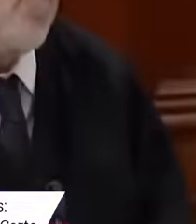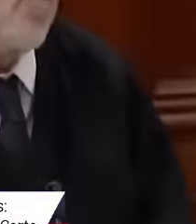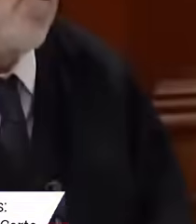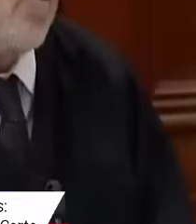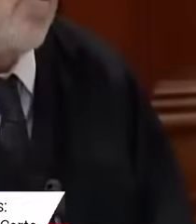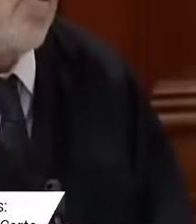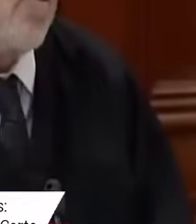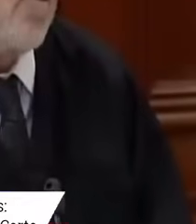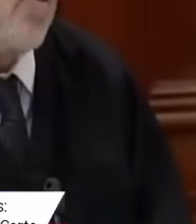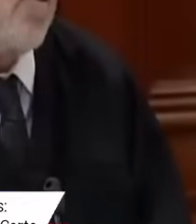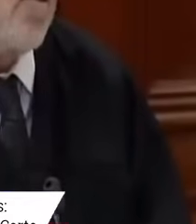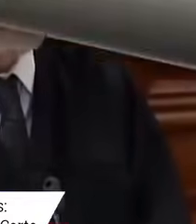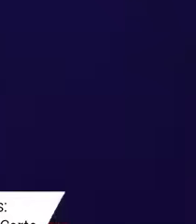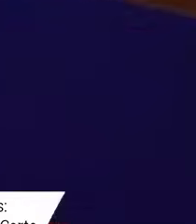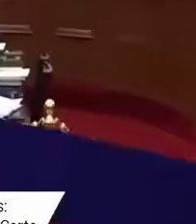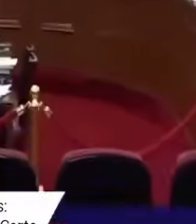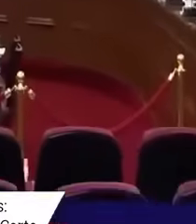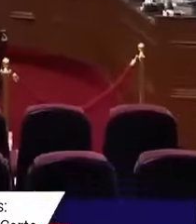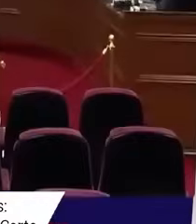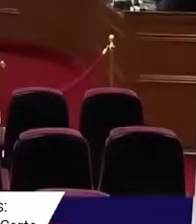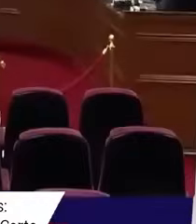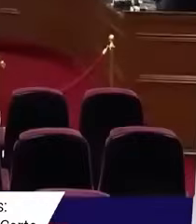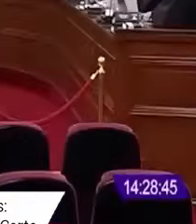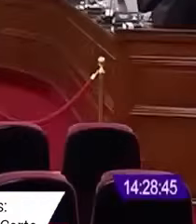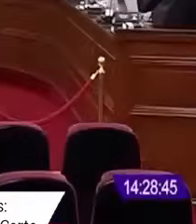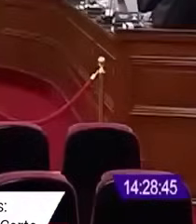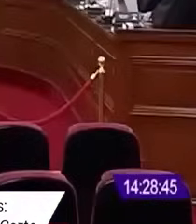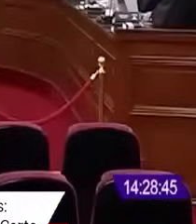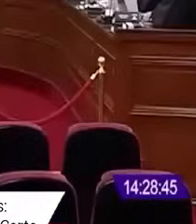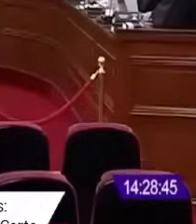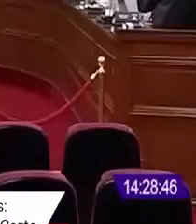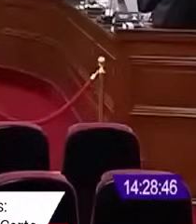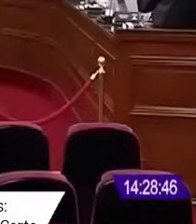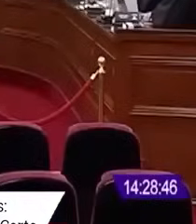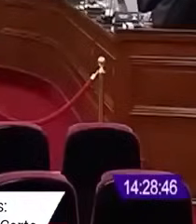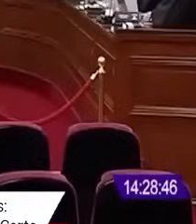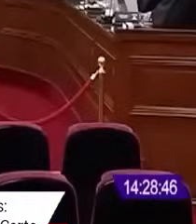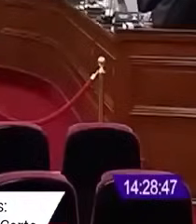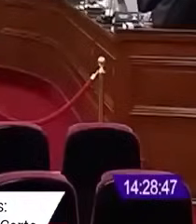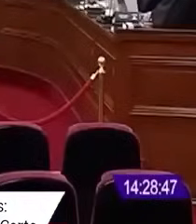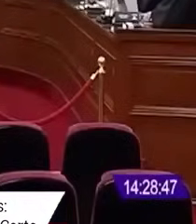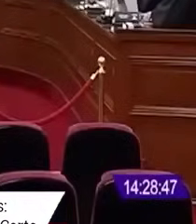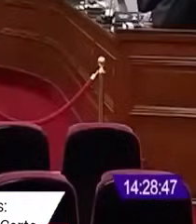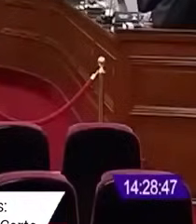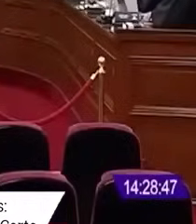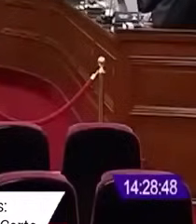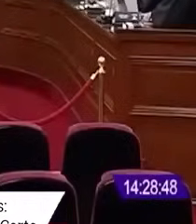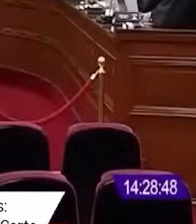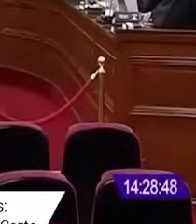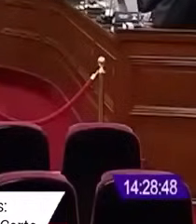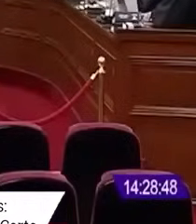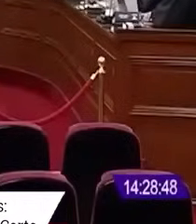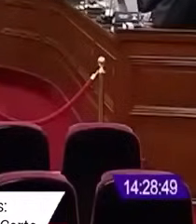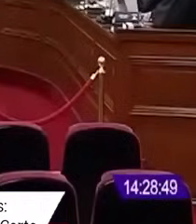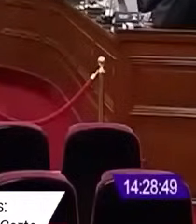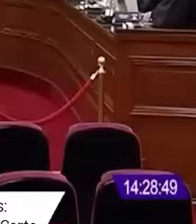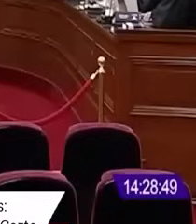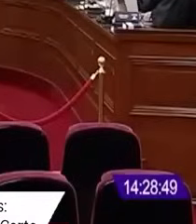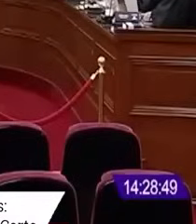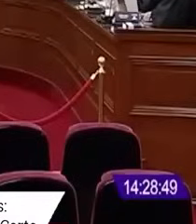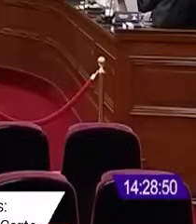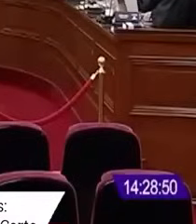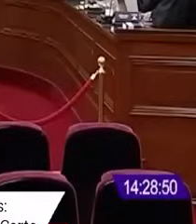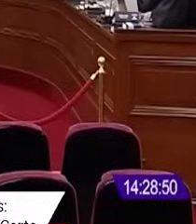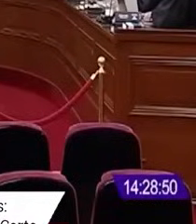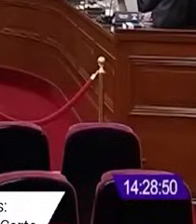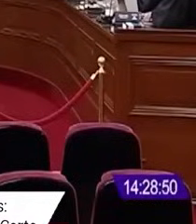ministra, ahora ministra de la Suprema Corte de Justicia de la Nación, pues señala cómo ha sido una tendencia la incorporación del